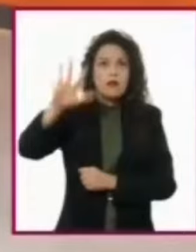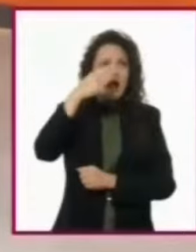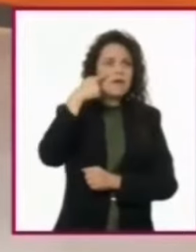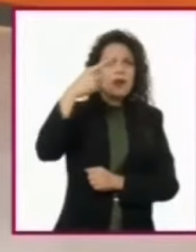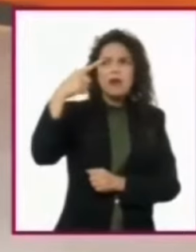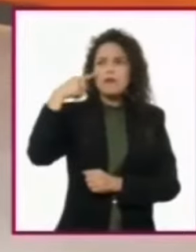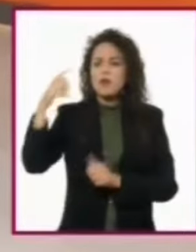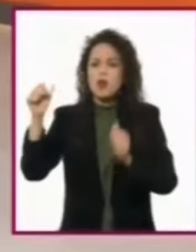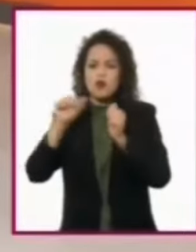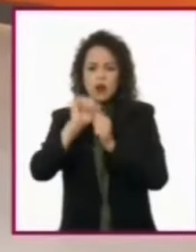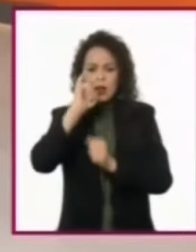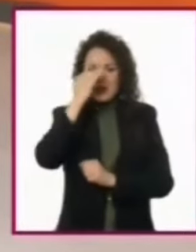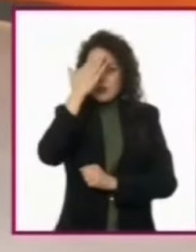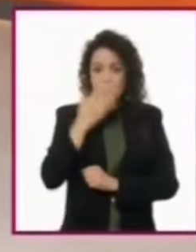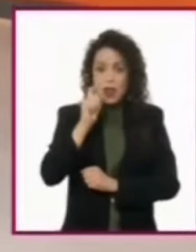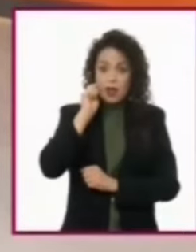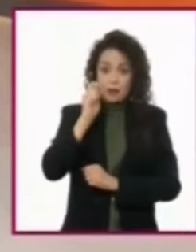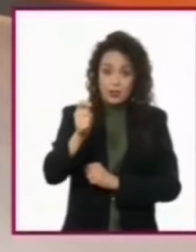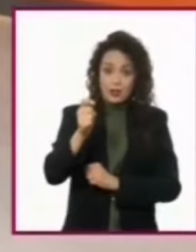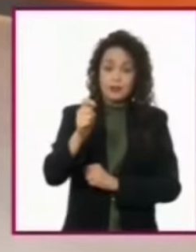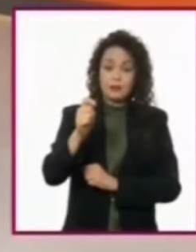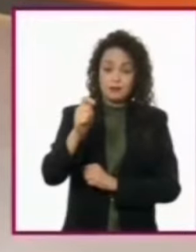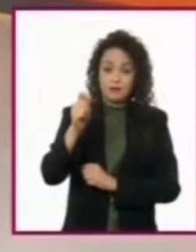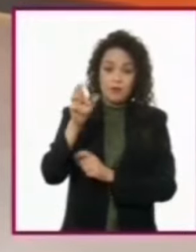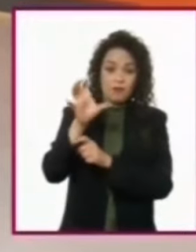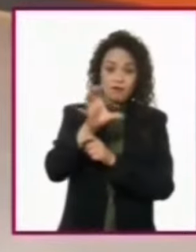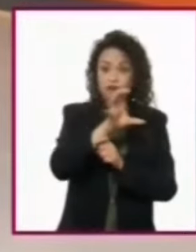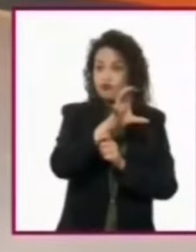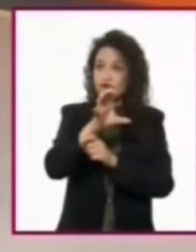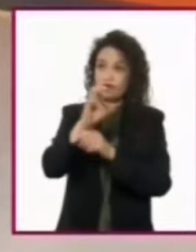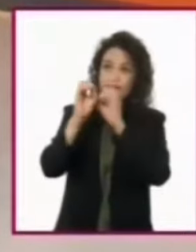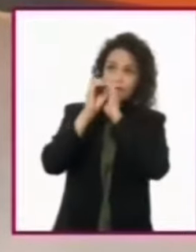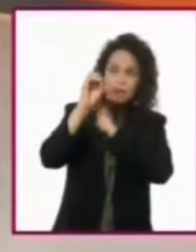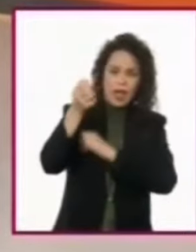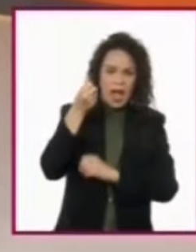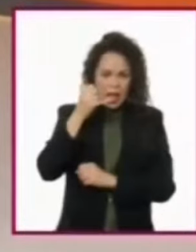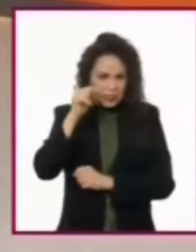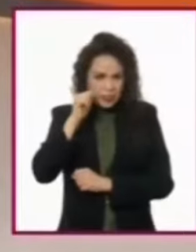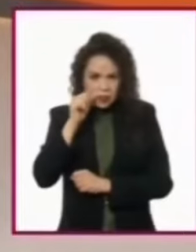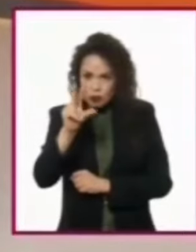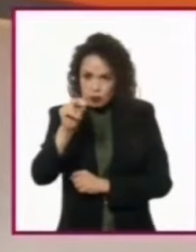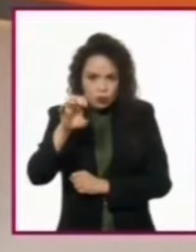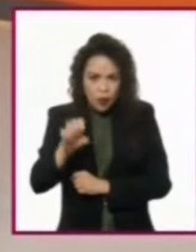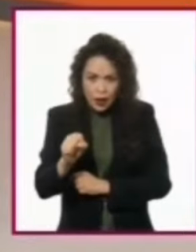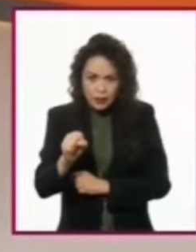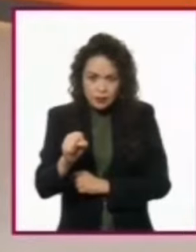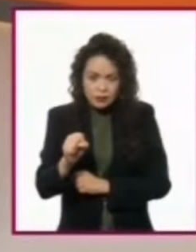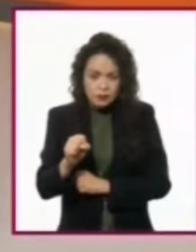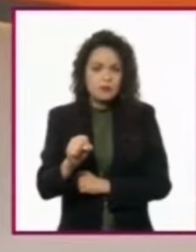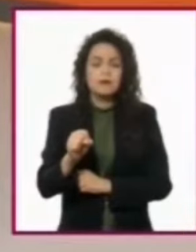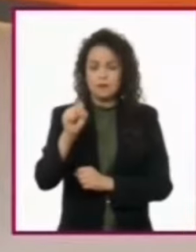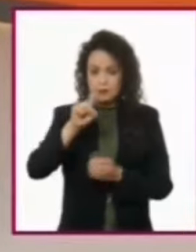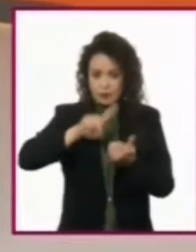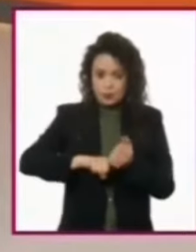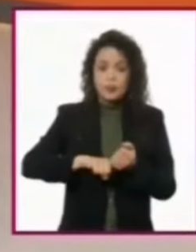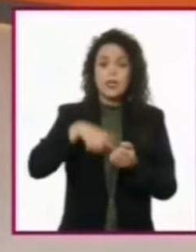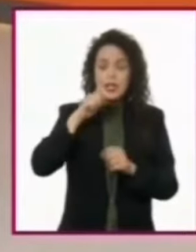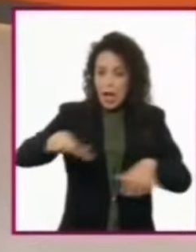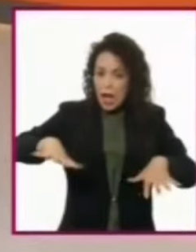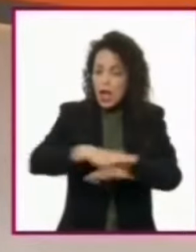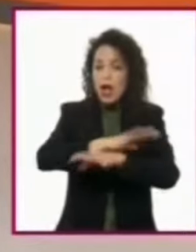través de imágenes satelitales no siempre fueron así, y se podría considerar que es una evolución o